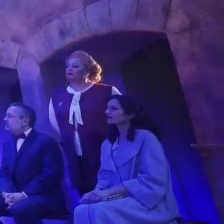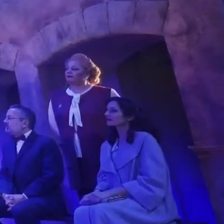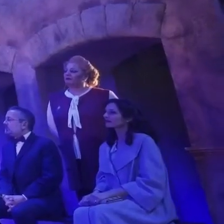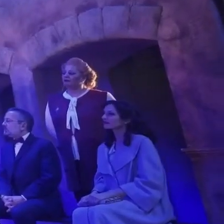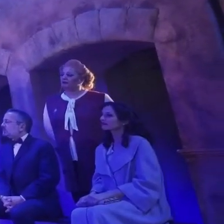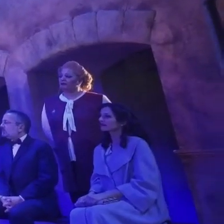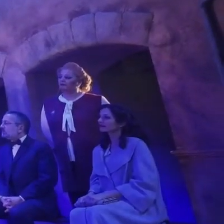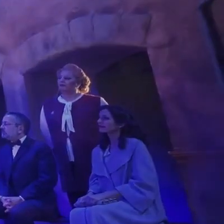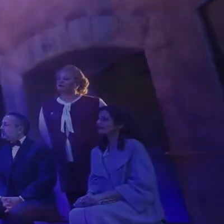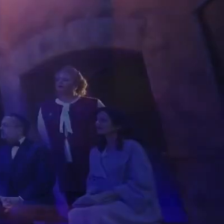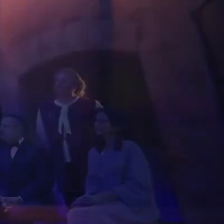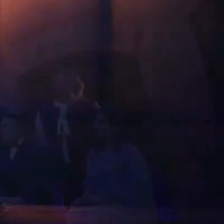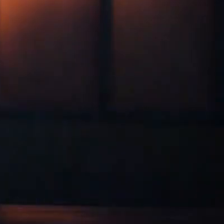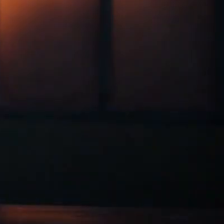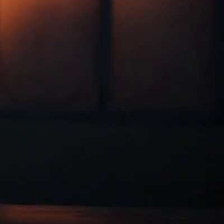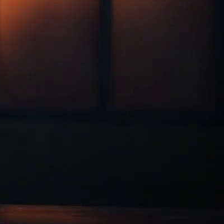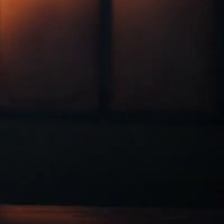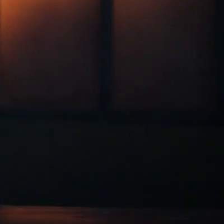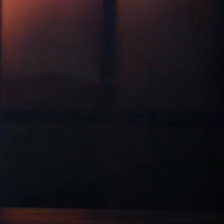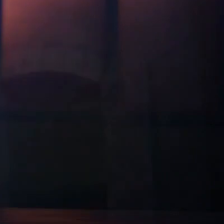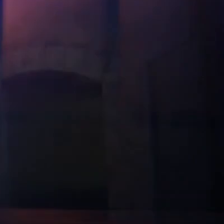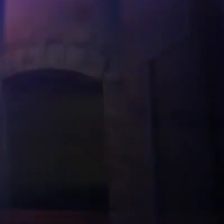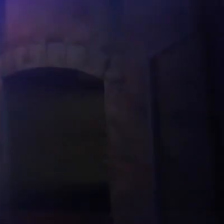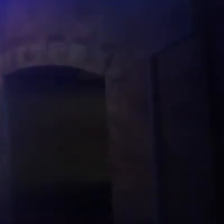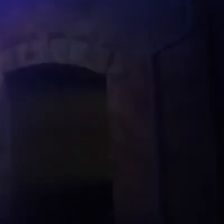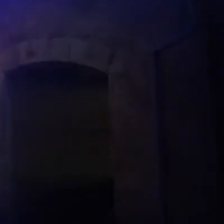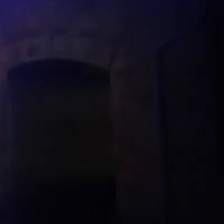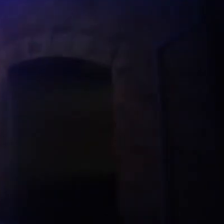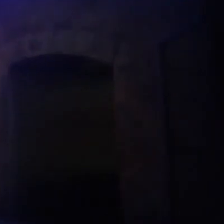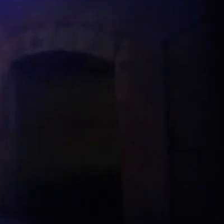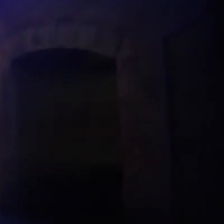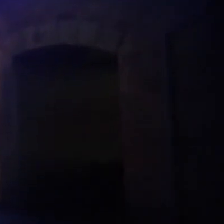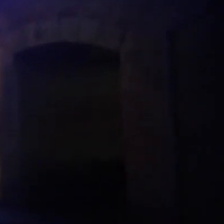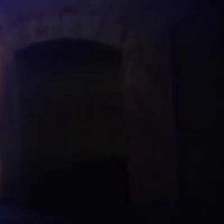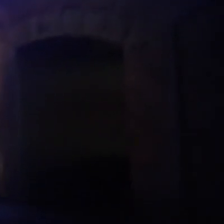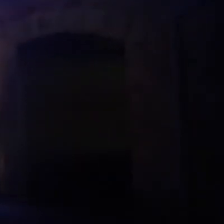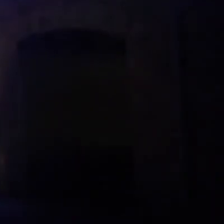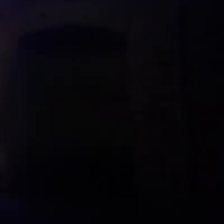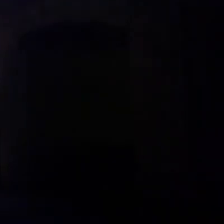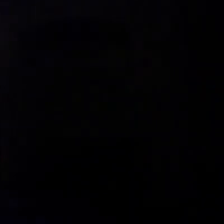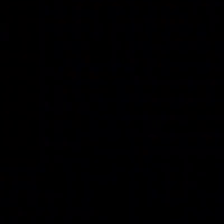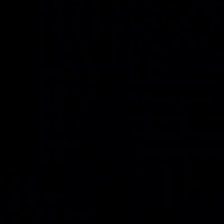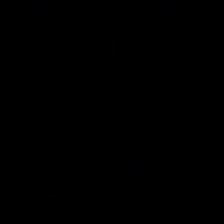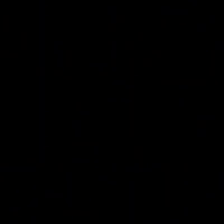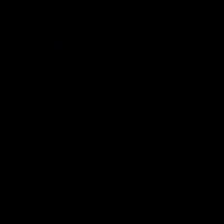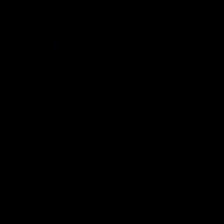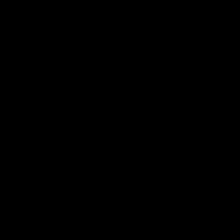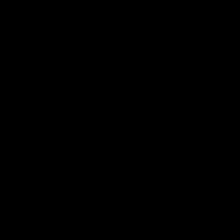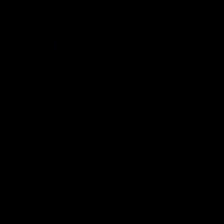...gayúcita vuela allá... ...hacia el mar.